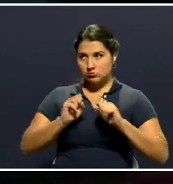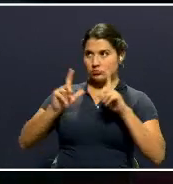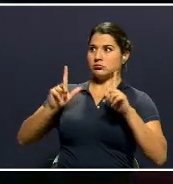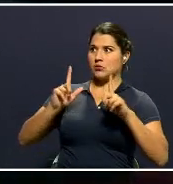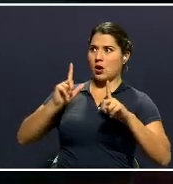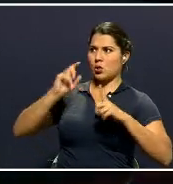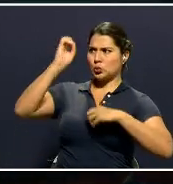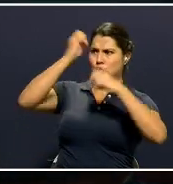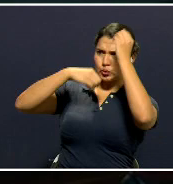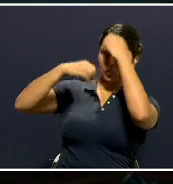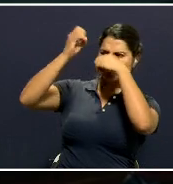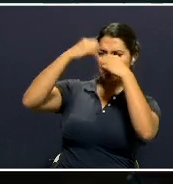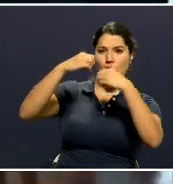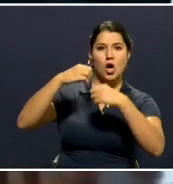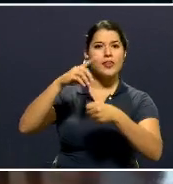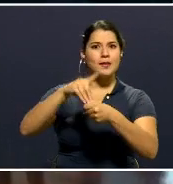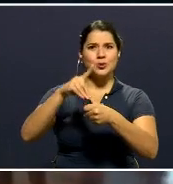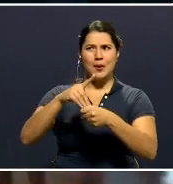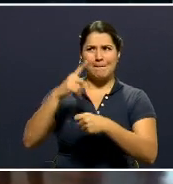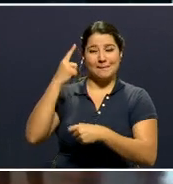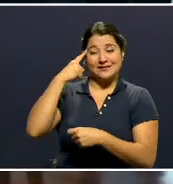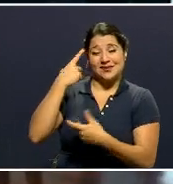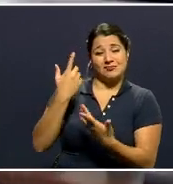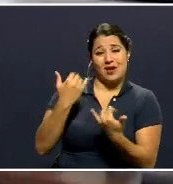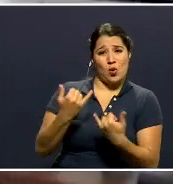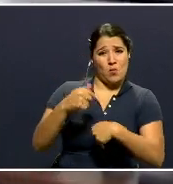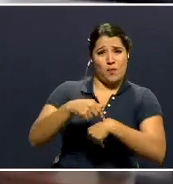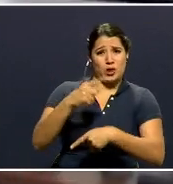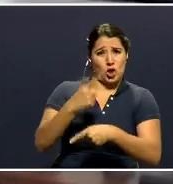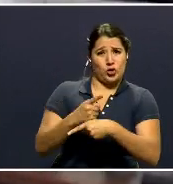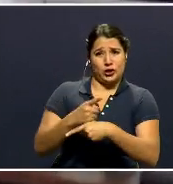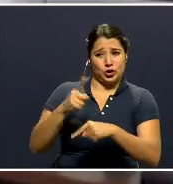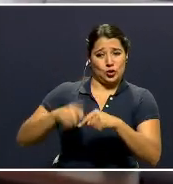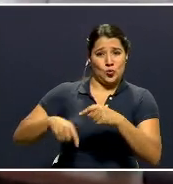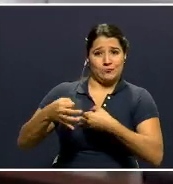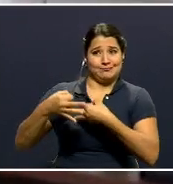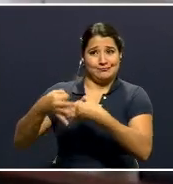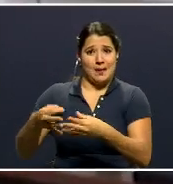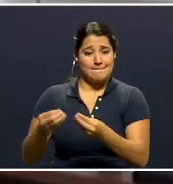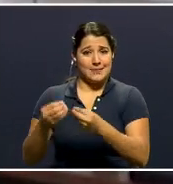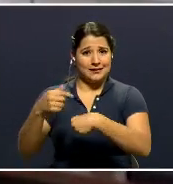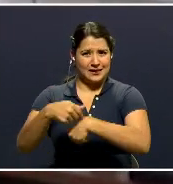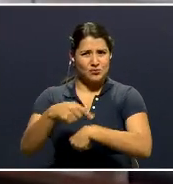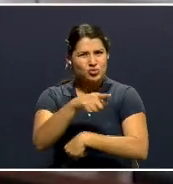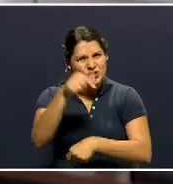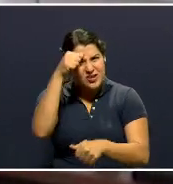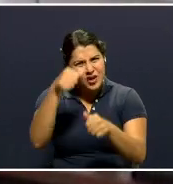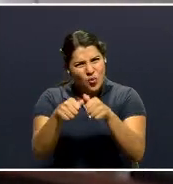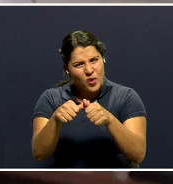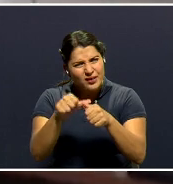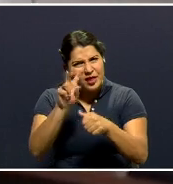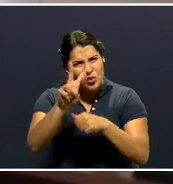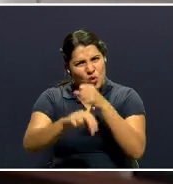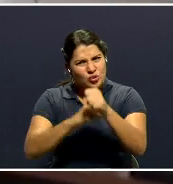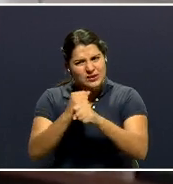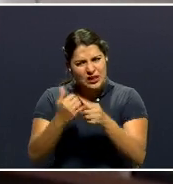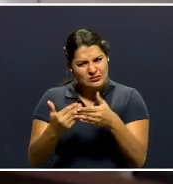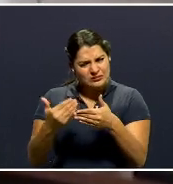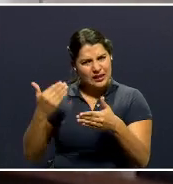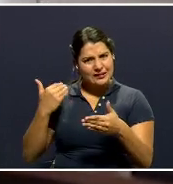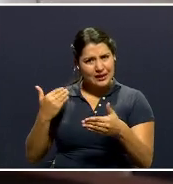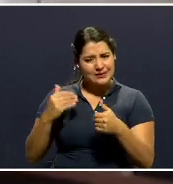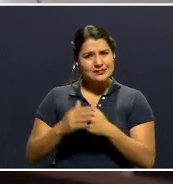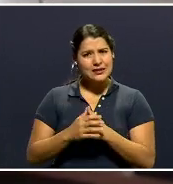quienes consideraron que su salida era impostergable. ¿Se acuerdan que hace poco más de 2 años nos decían es